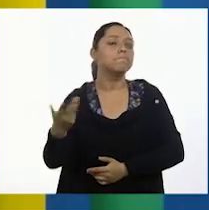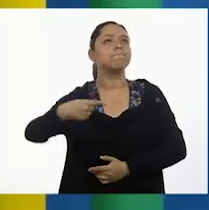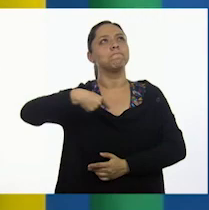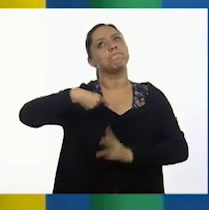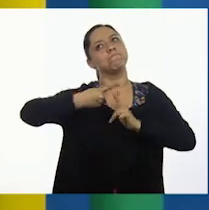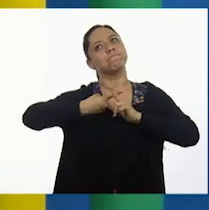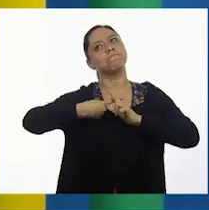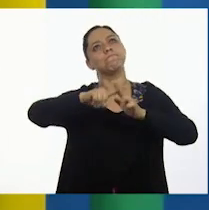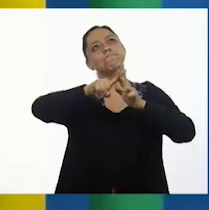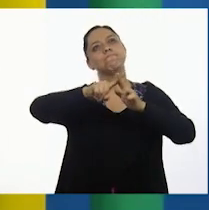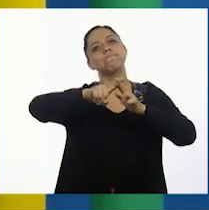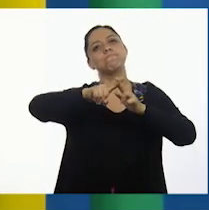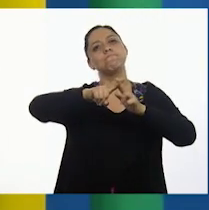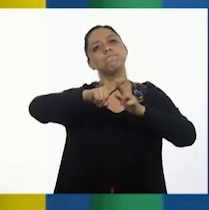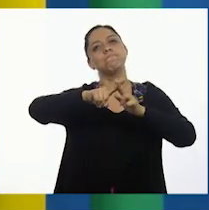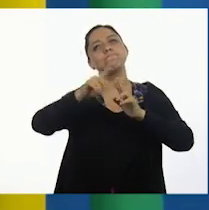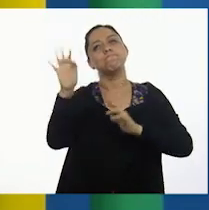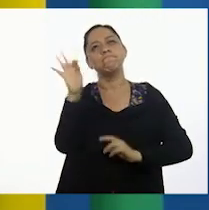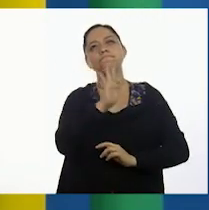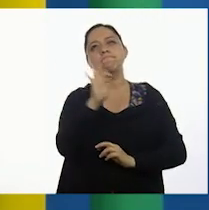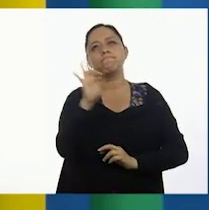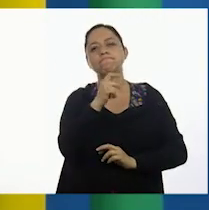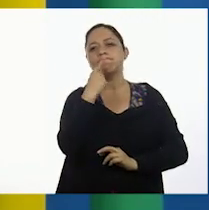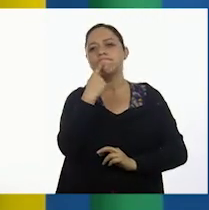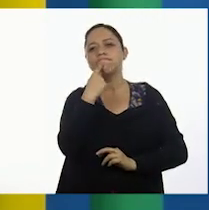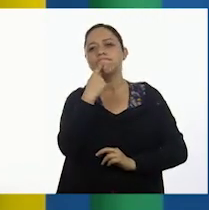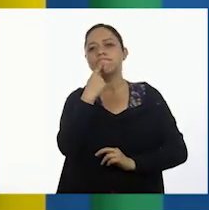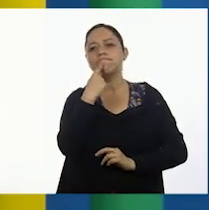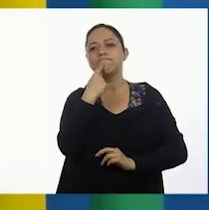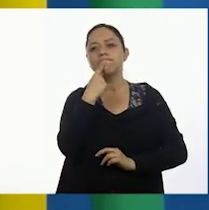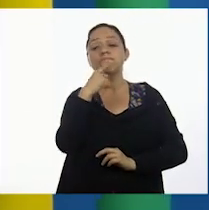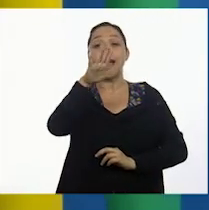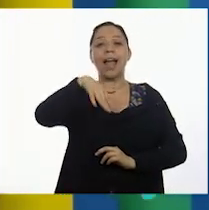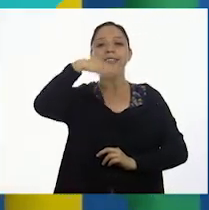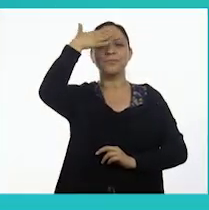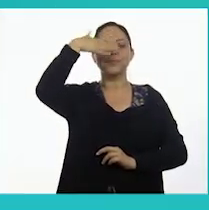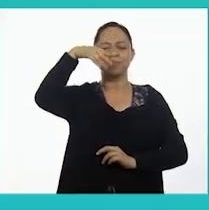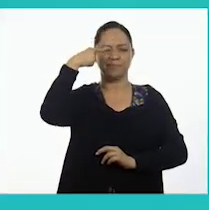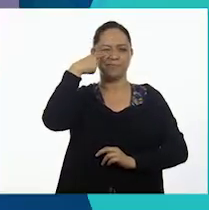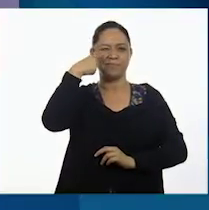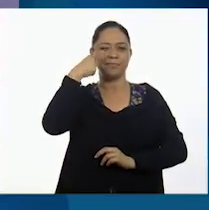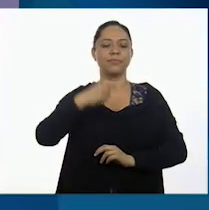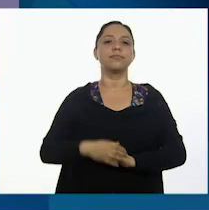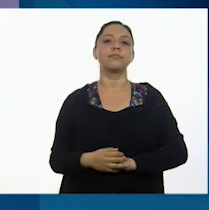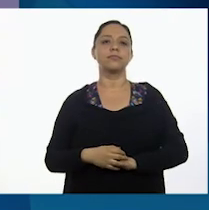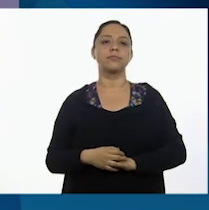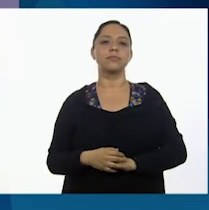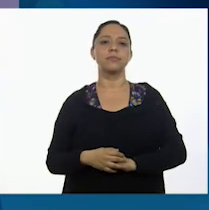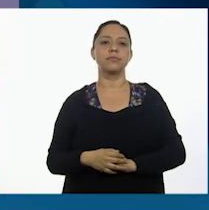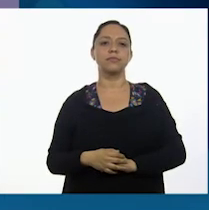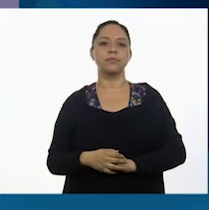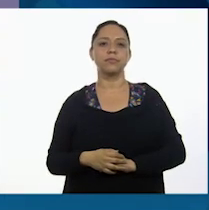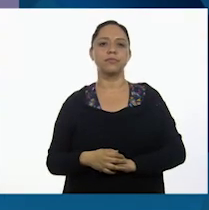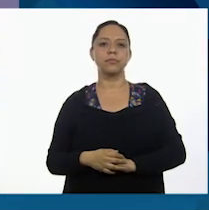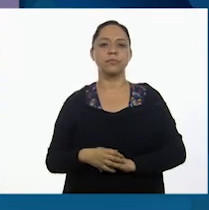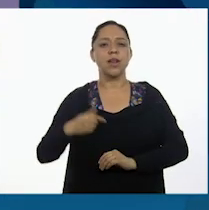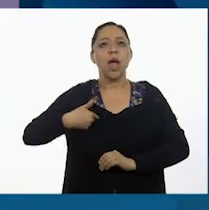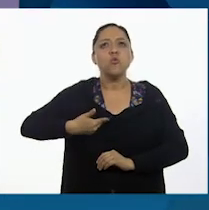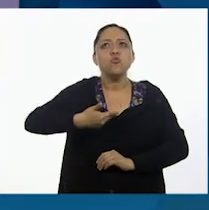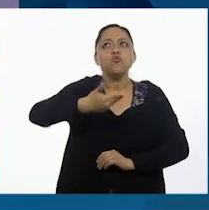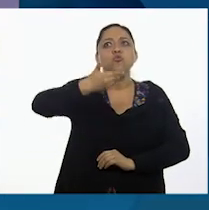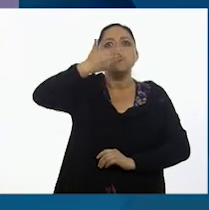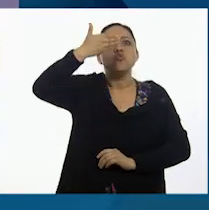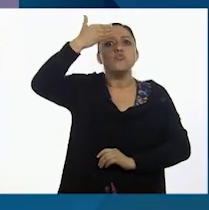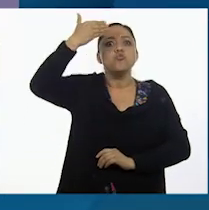escribir... ya entendí. Era una noche